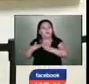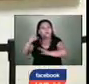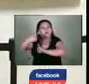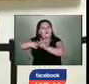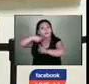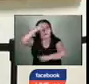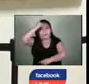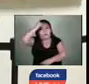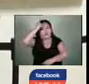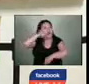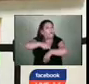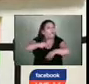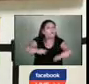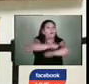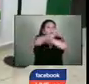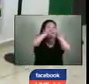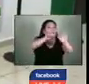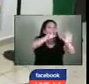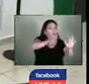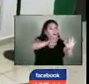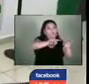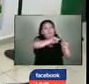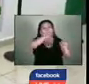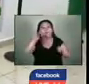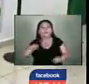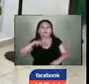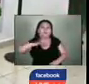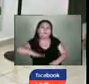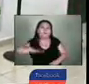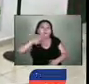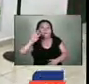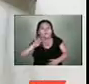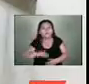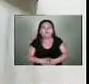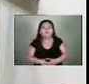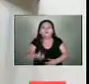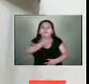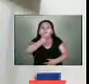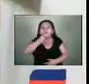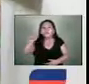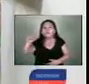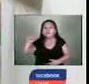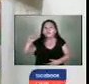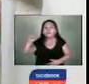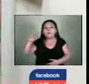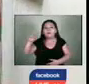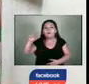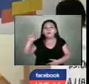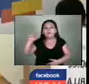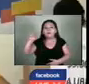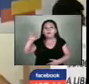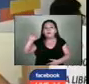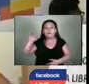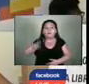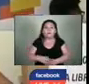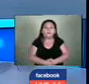sábado y domingo en horarios de 8 de la mañana a 4 de la tarde. Aldair Tadeo, Noticiero